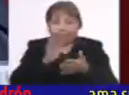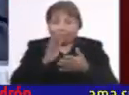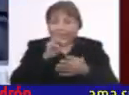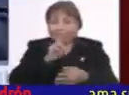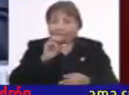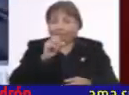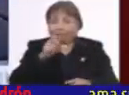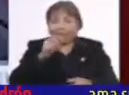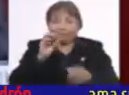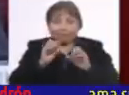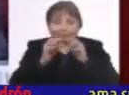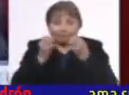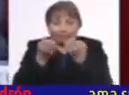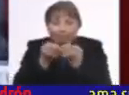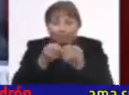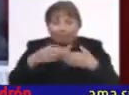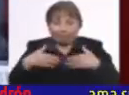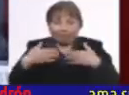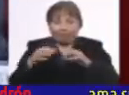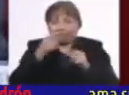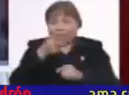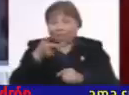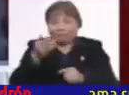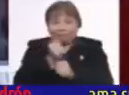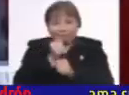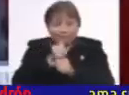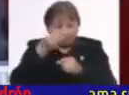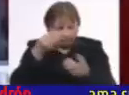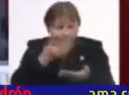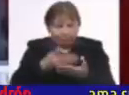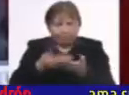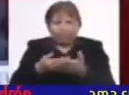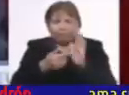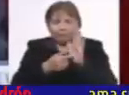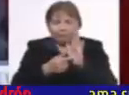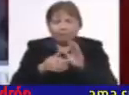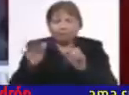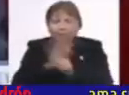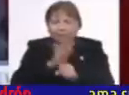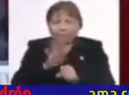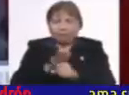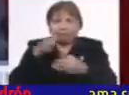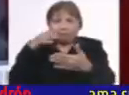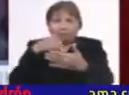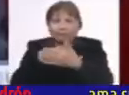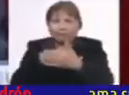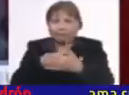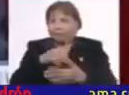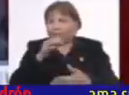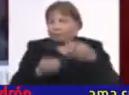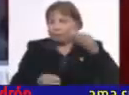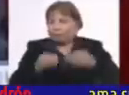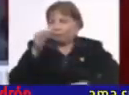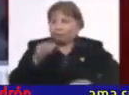que este equipo puede ejercer su trabajo eso es una prueba suficiente de interferencia y de obstrucción a la